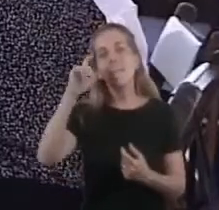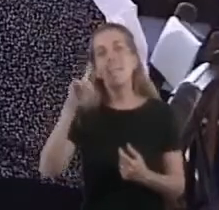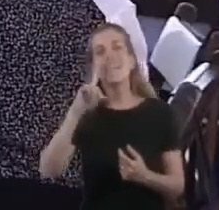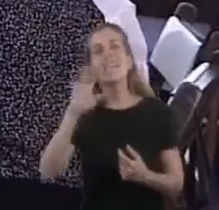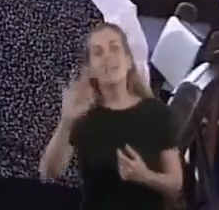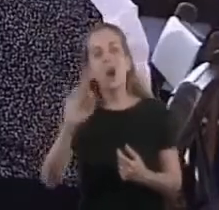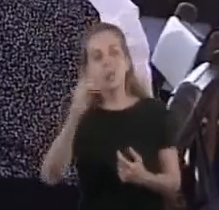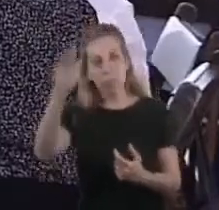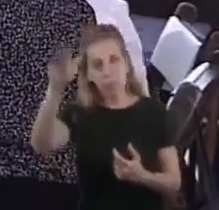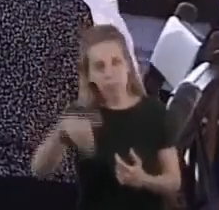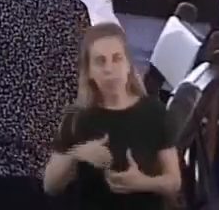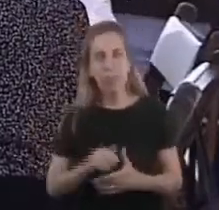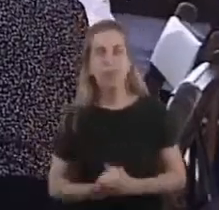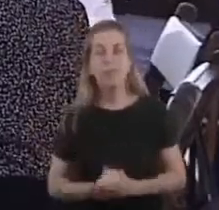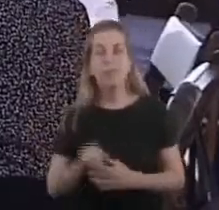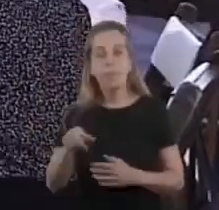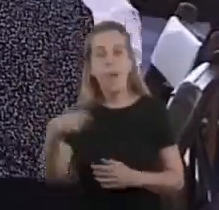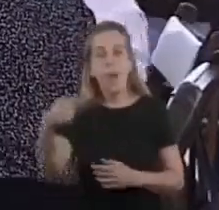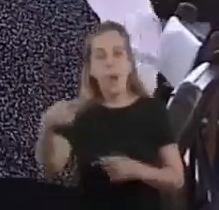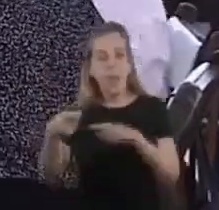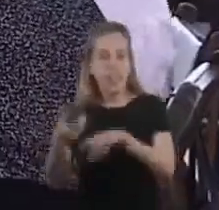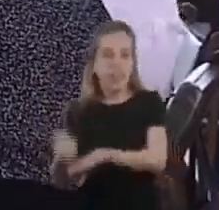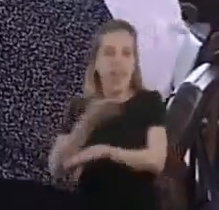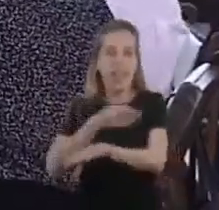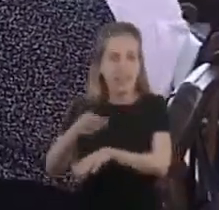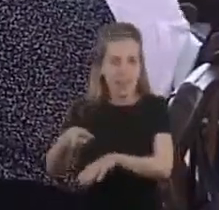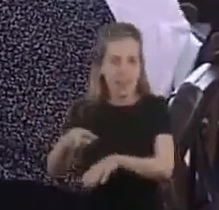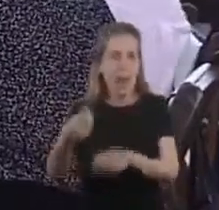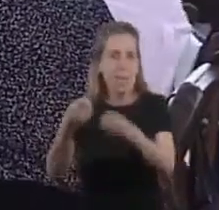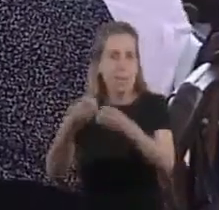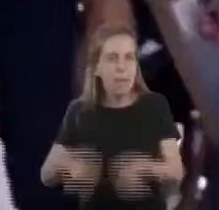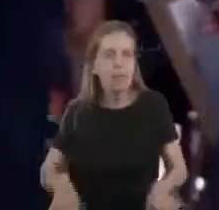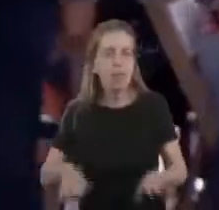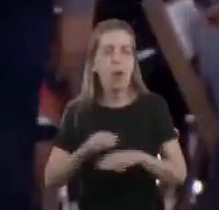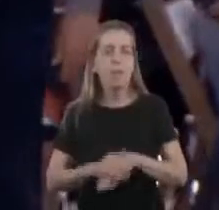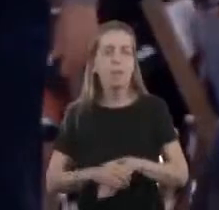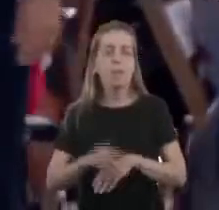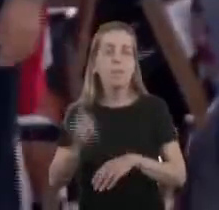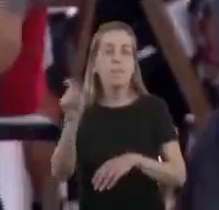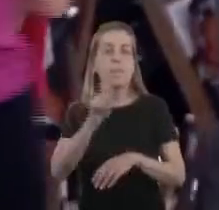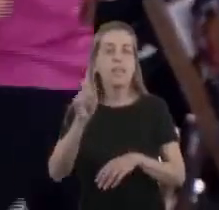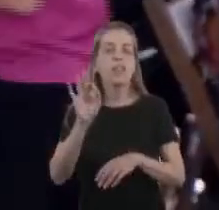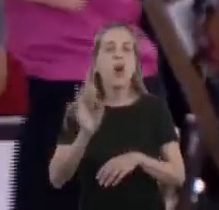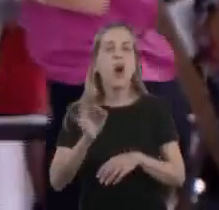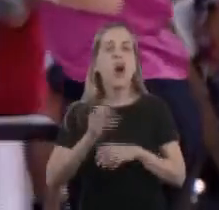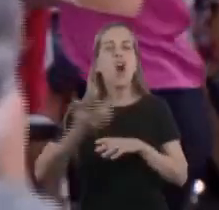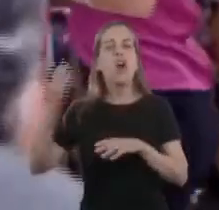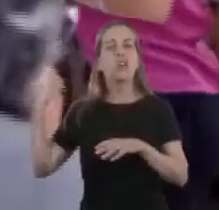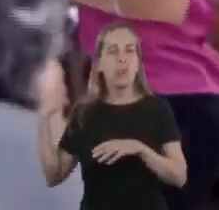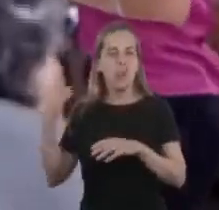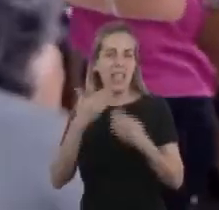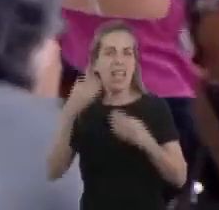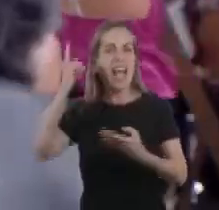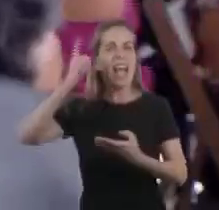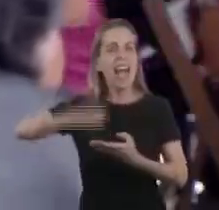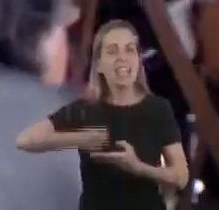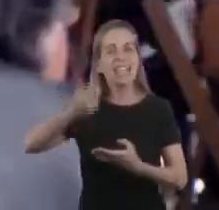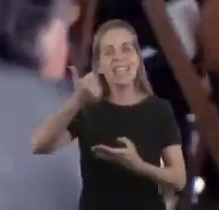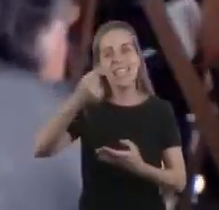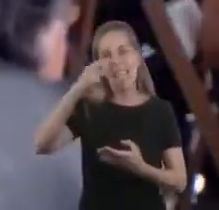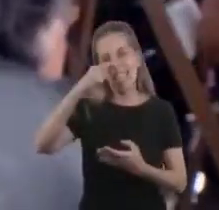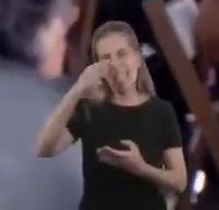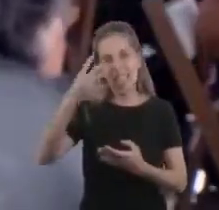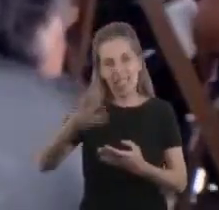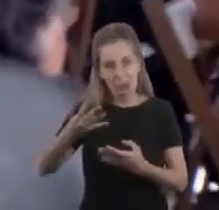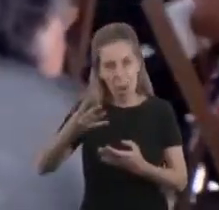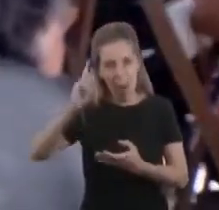recibirla. Esta jubilación anticipada se puso en funcionamiento en el mes de octubre a través del decreto